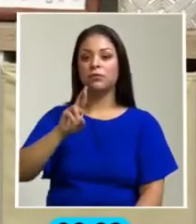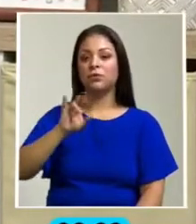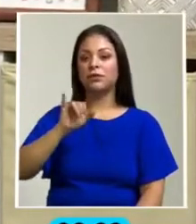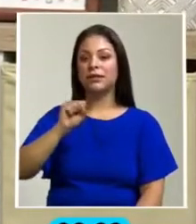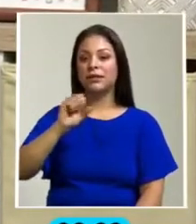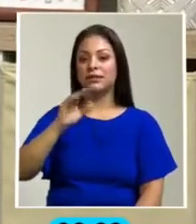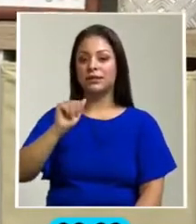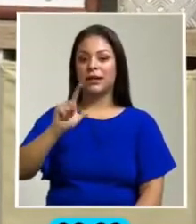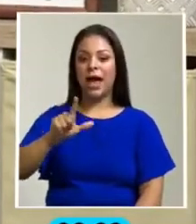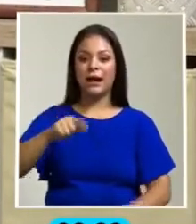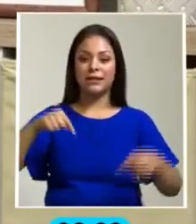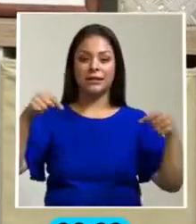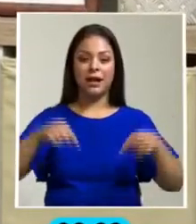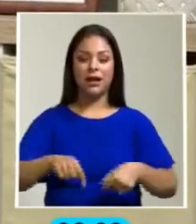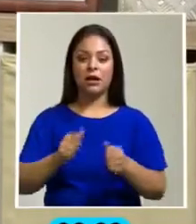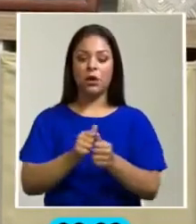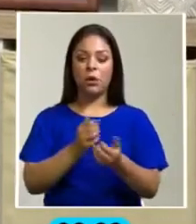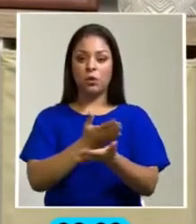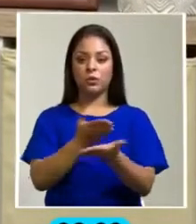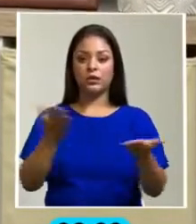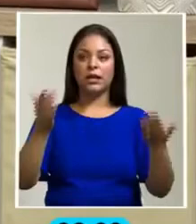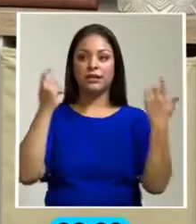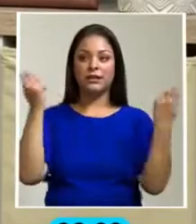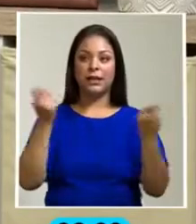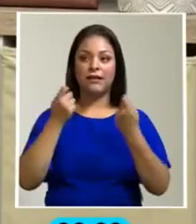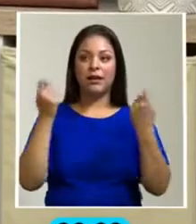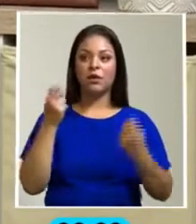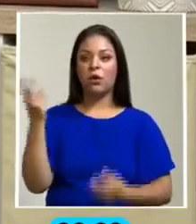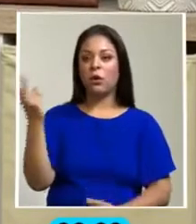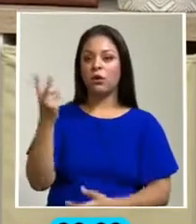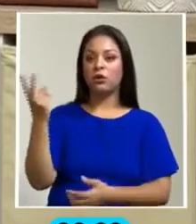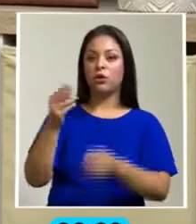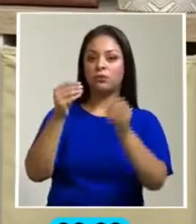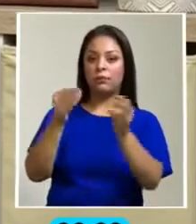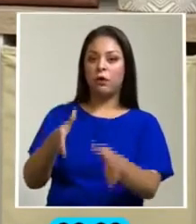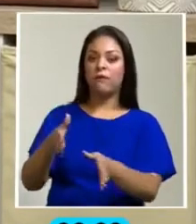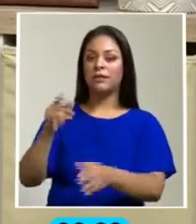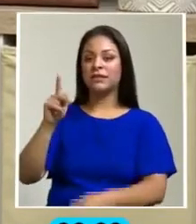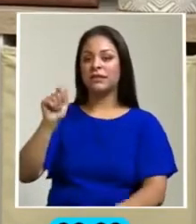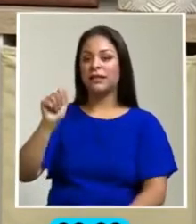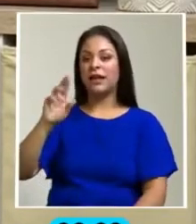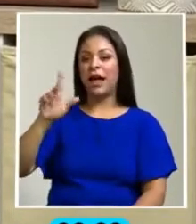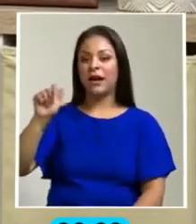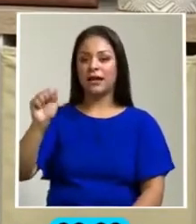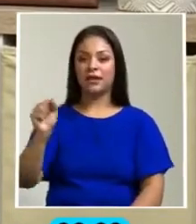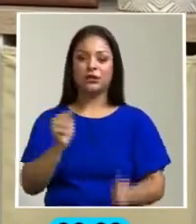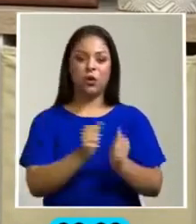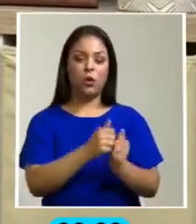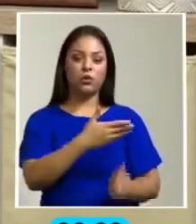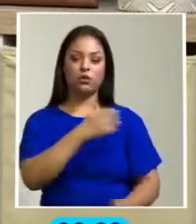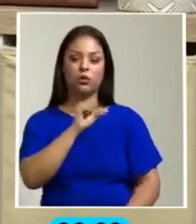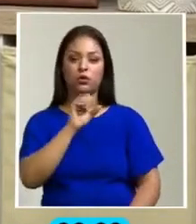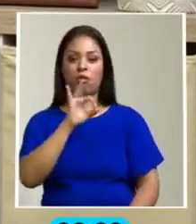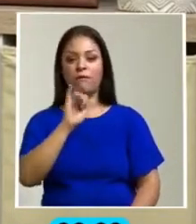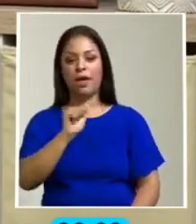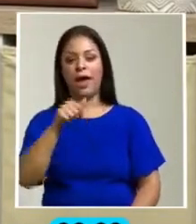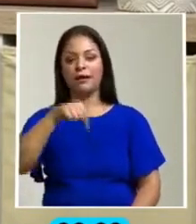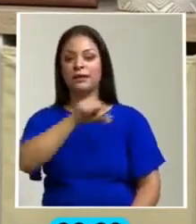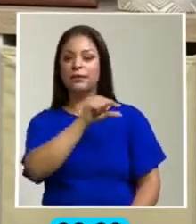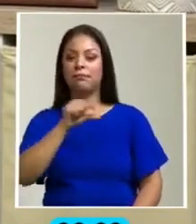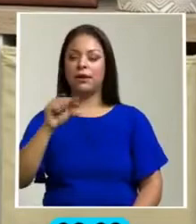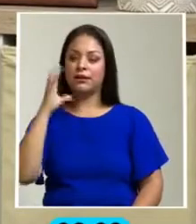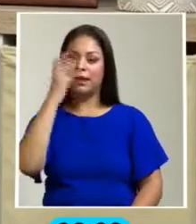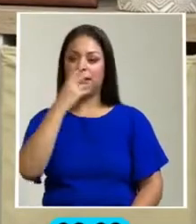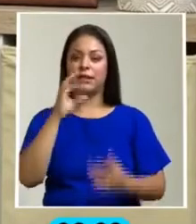Estar aquí celebrando con las dos niñas Carlas, con Sofía, esta semana tan linda, tan especial que en nuestro país